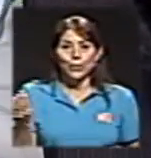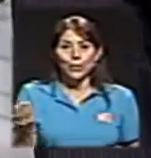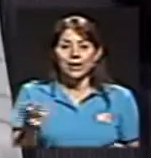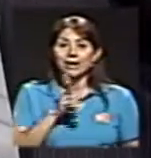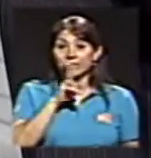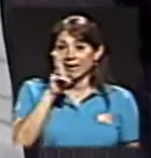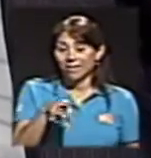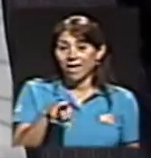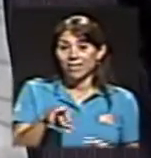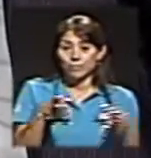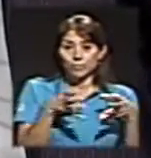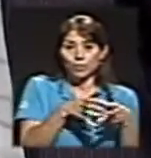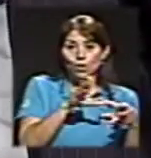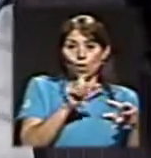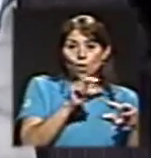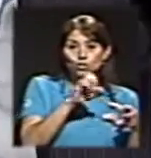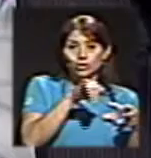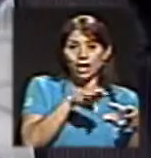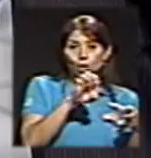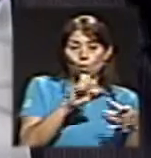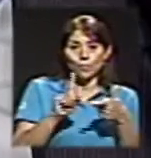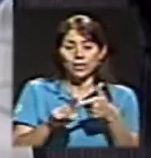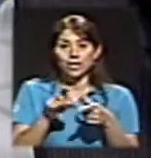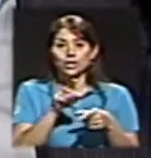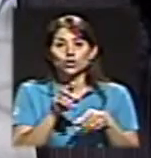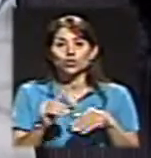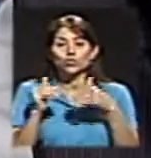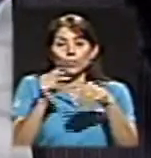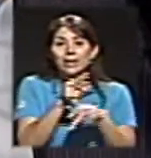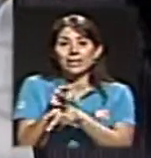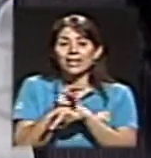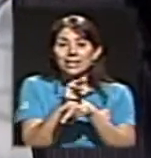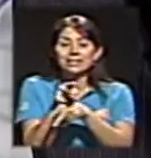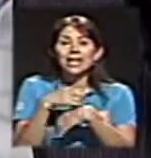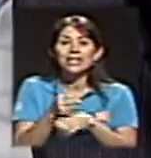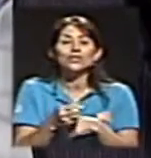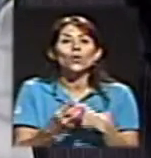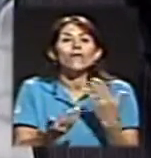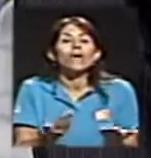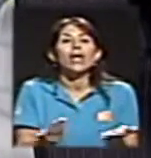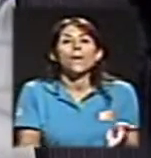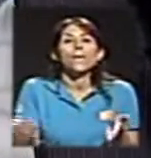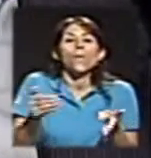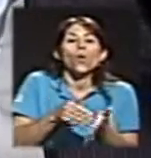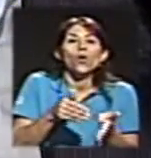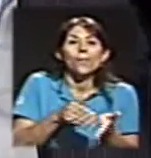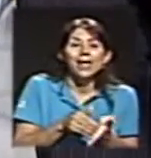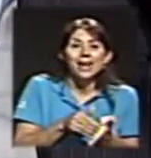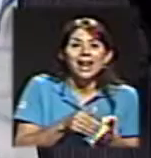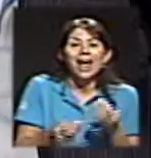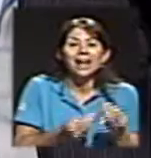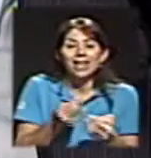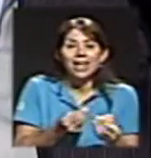lo que el Consejo y la Superintendencia hizo fue volver a los basics, ¿verdad?, de lo que es la prudencia en